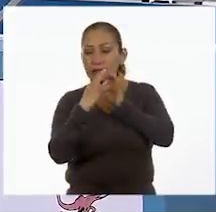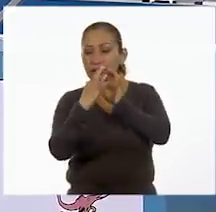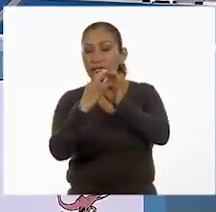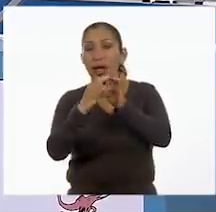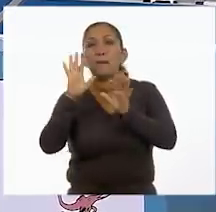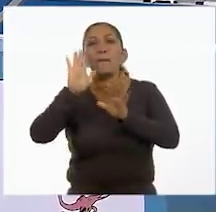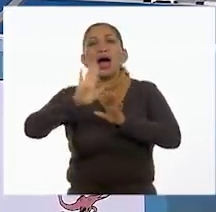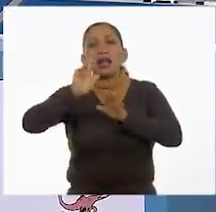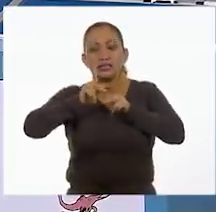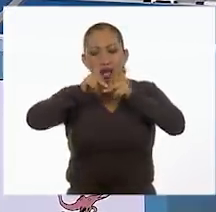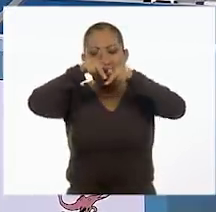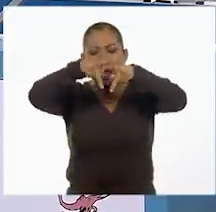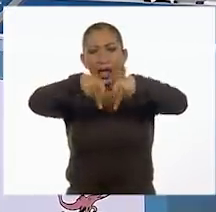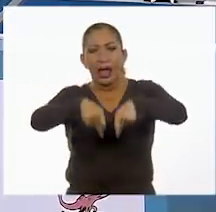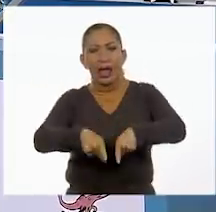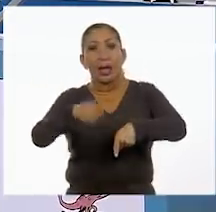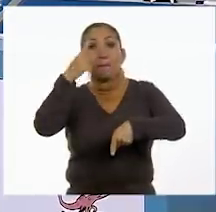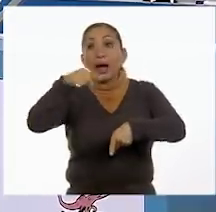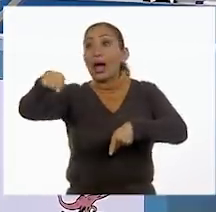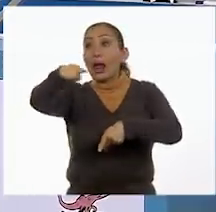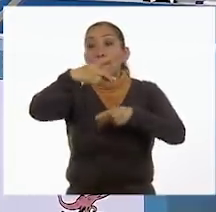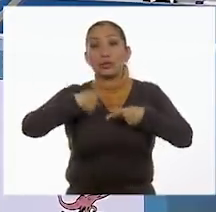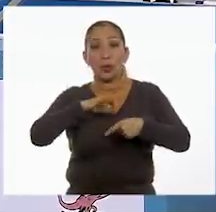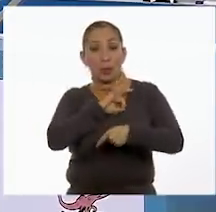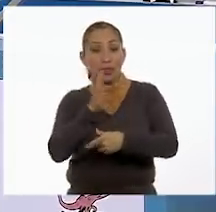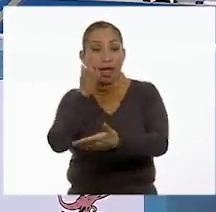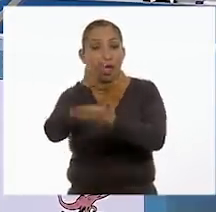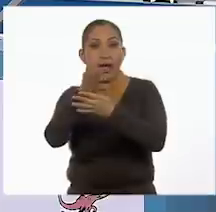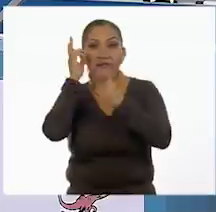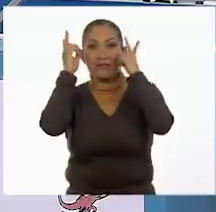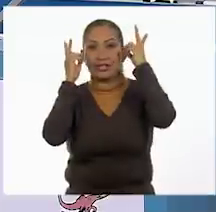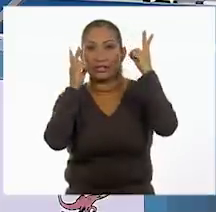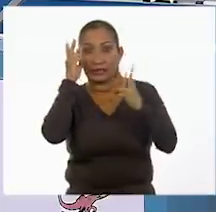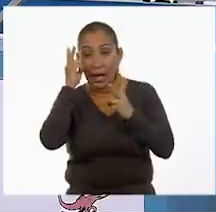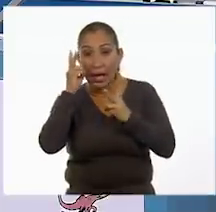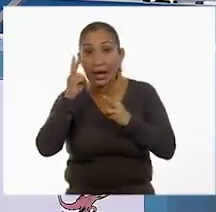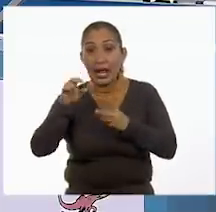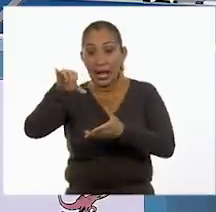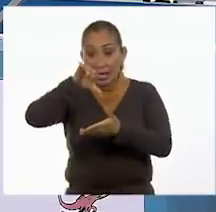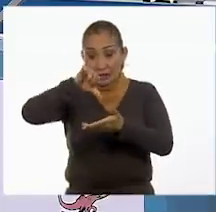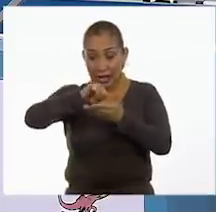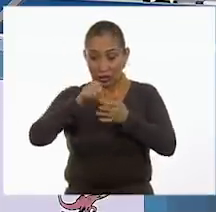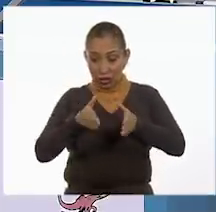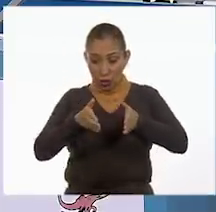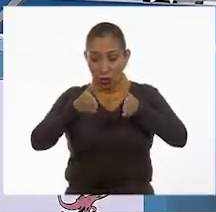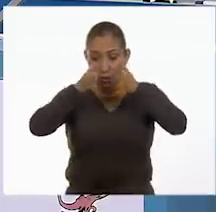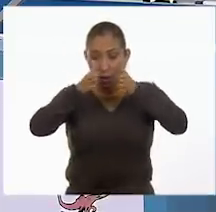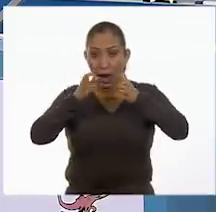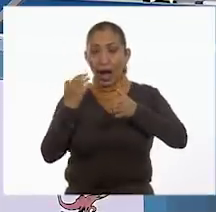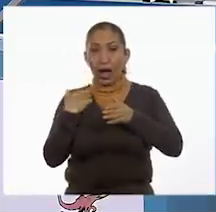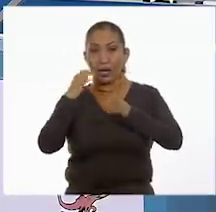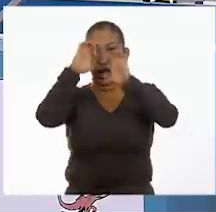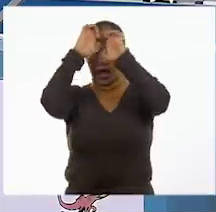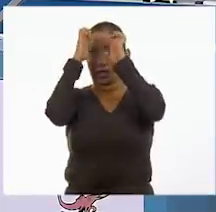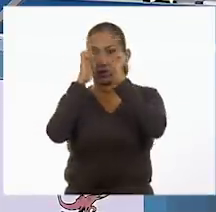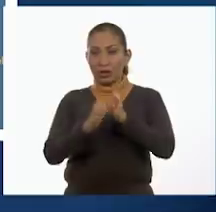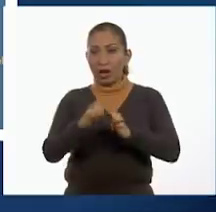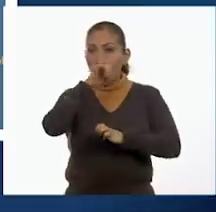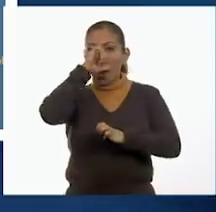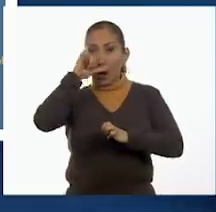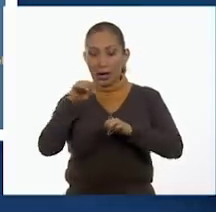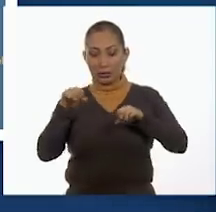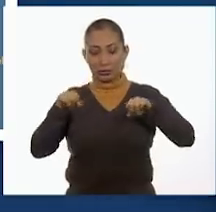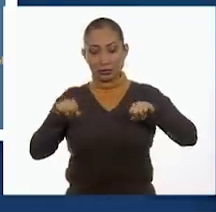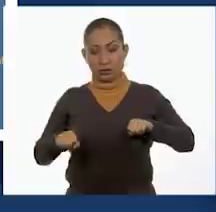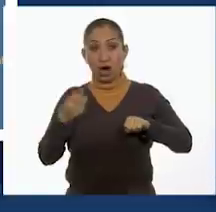una tumba o de un sepulcro para que la gente pueda ir a visitarlo. En el centro de este hemiciclo se encuentra una estatua de Benito Juárez y está